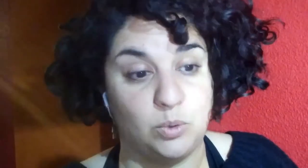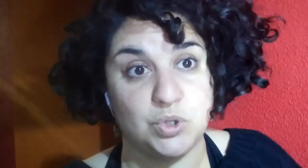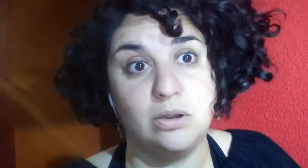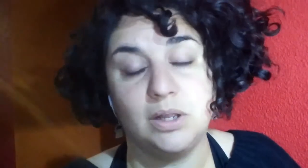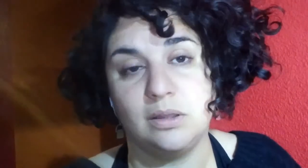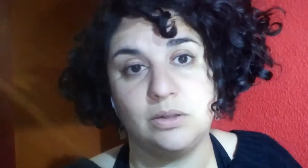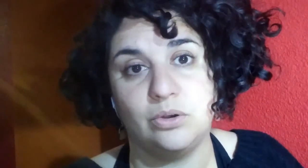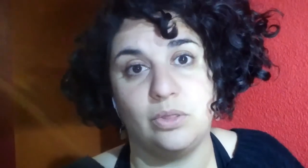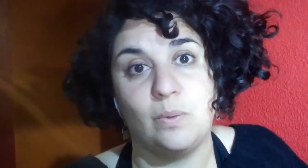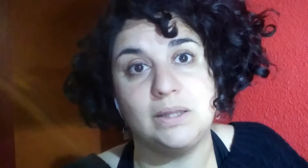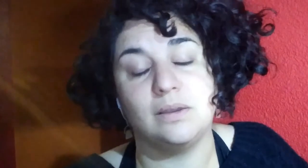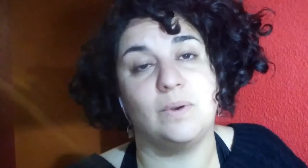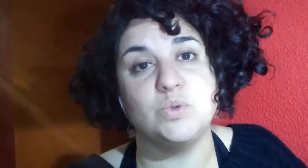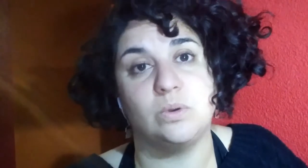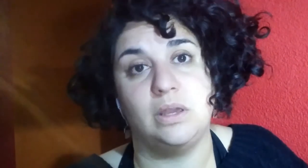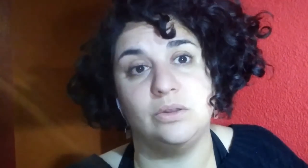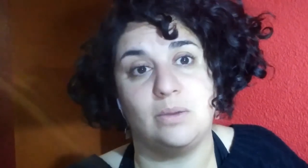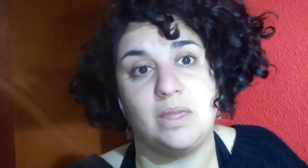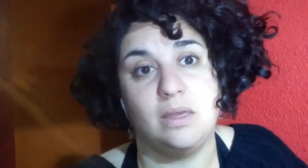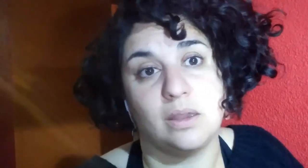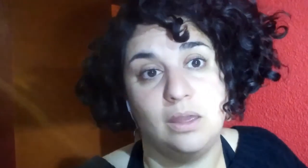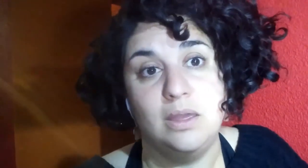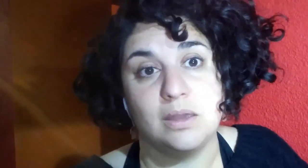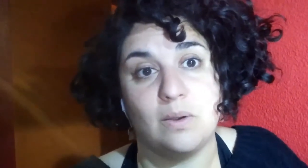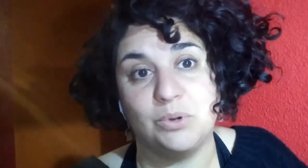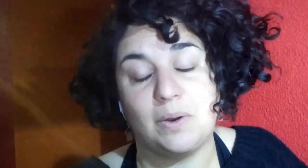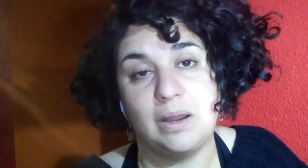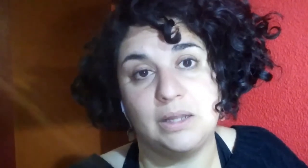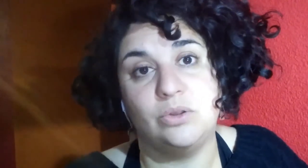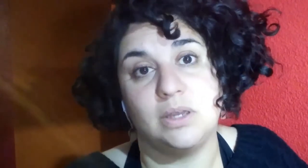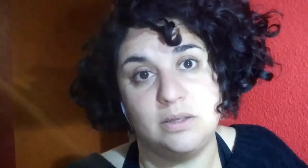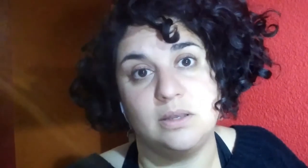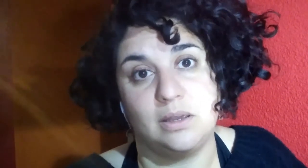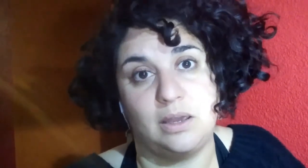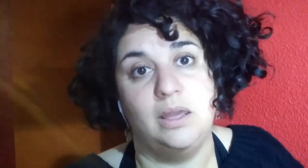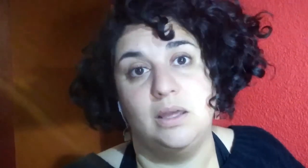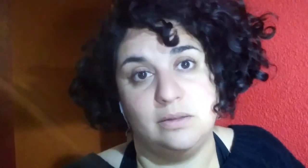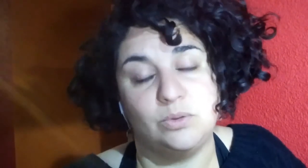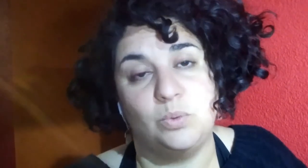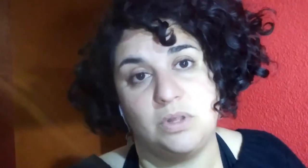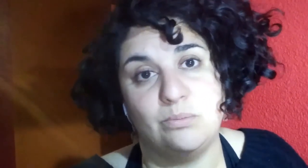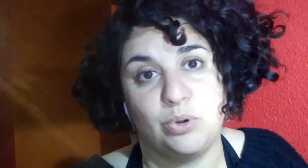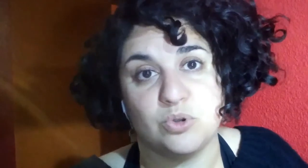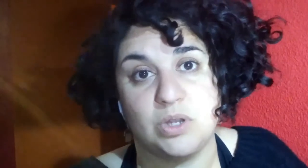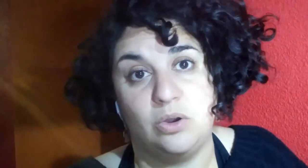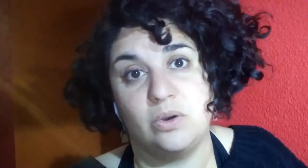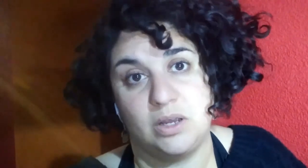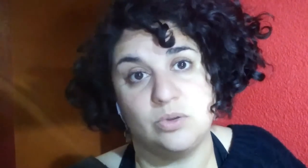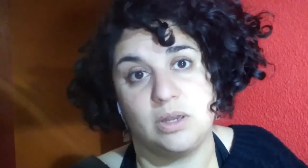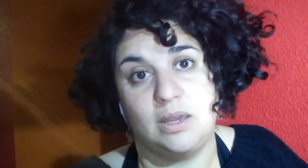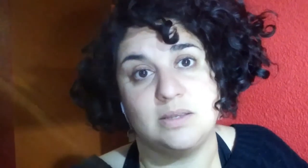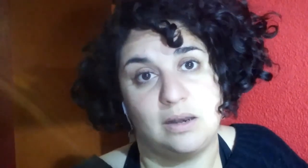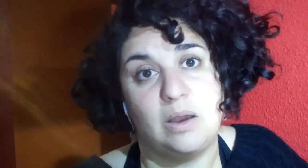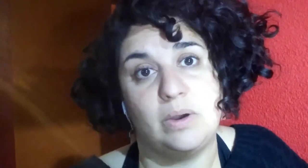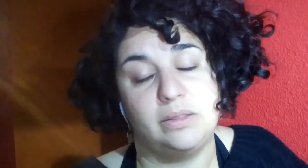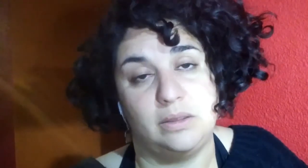en estas discusiones y en estos debates que van surgiendo a medida que vamos trabajando, quién dice que dentro de un tiempo no se logre eso